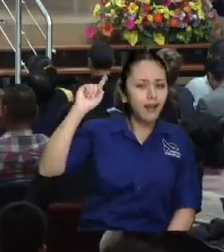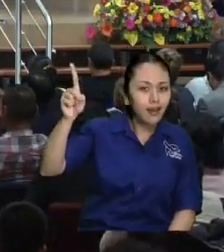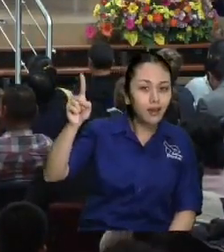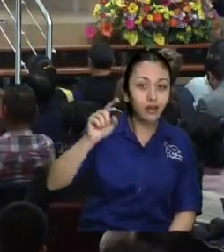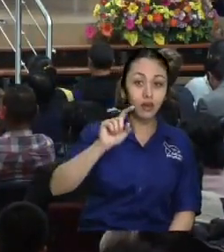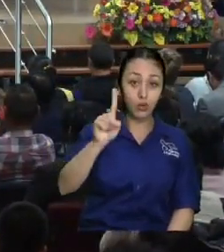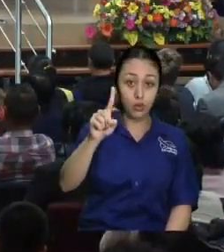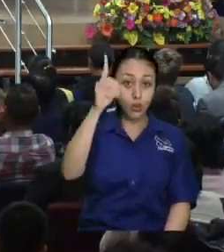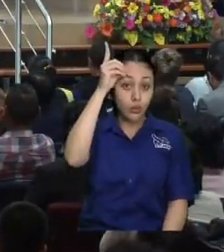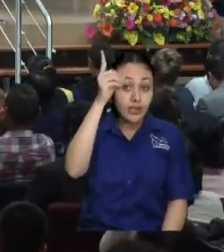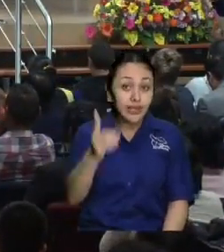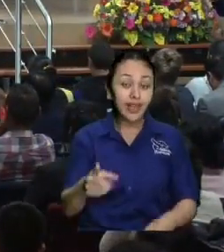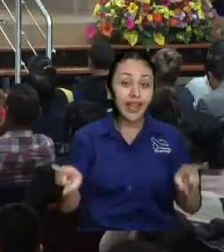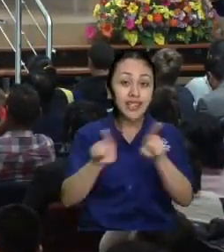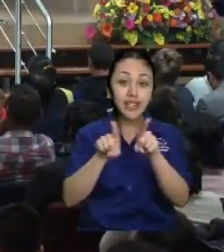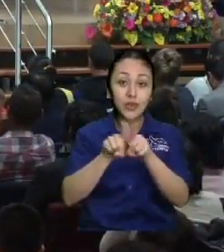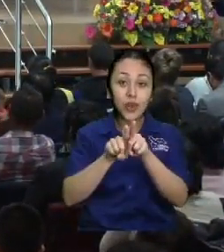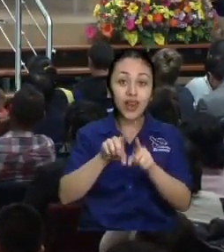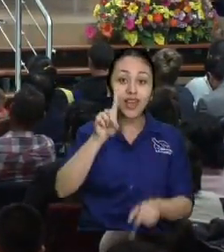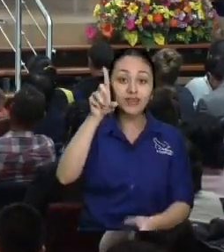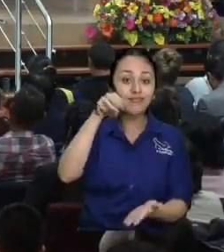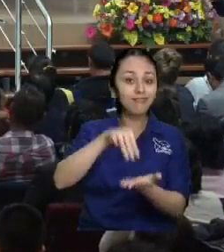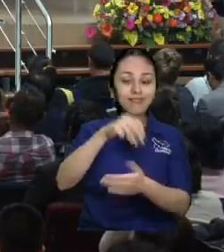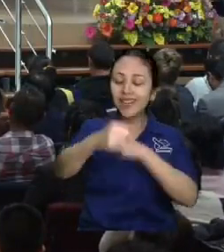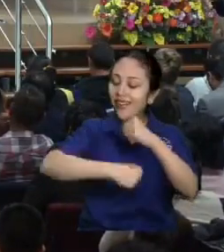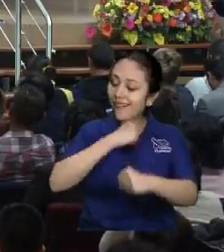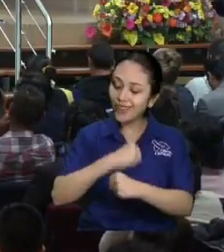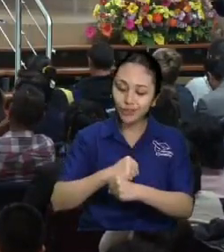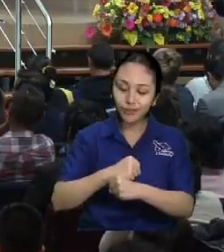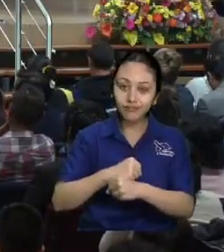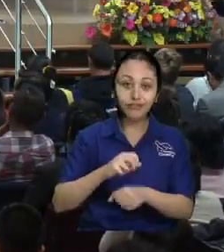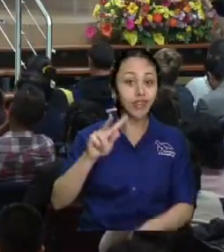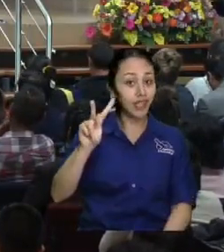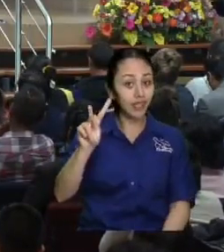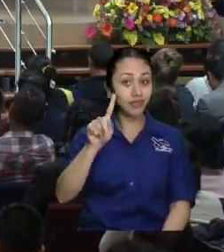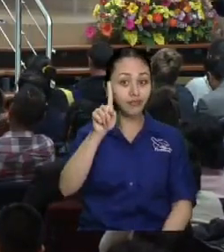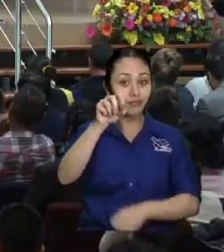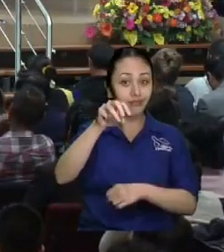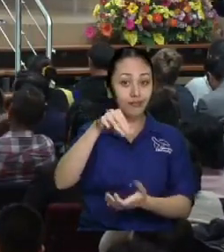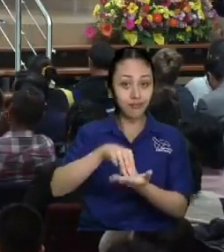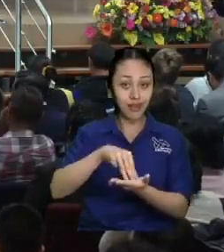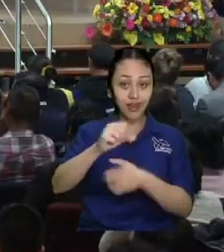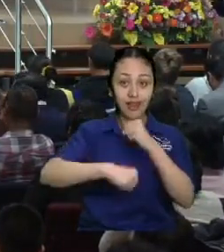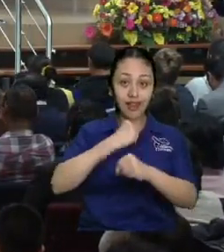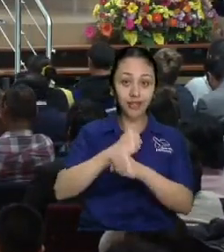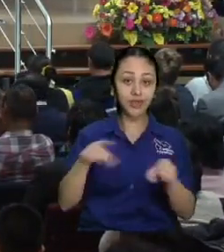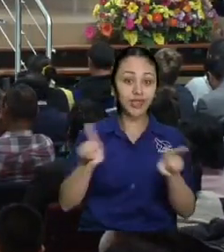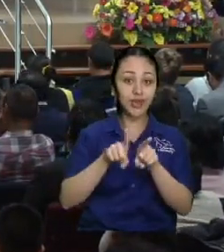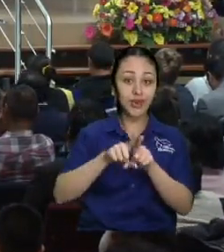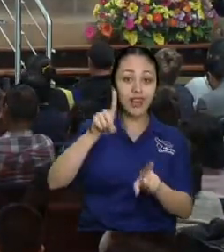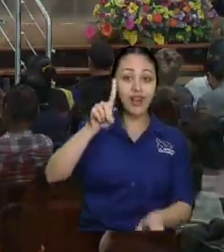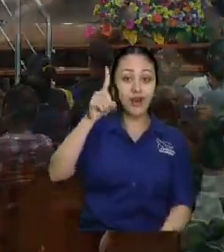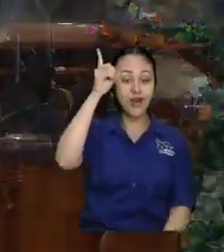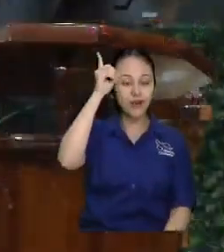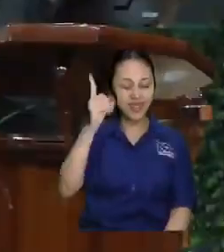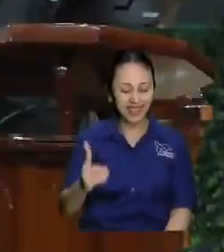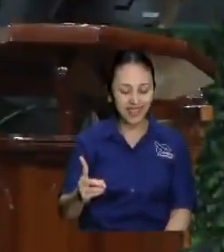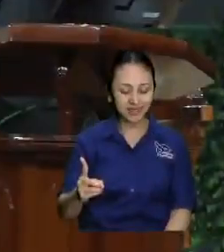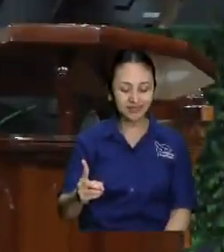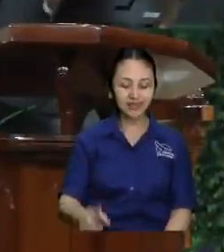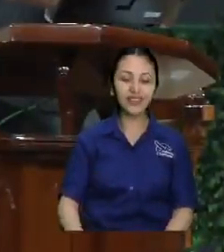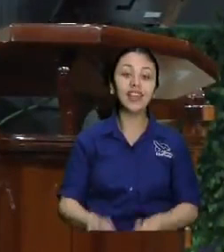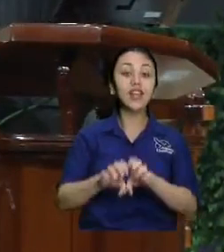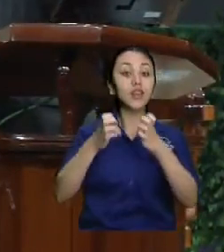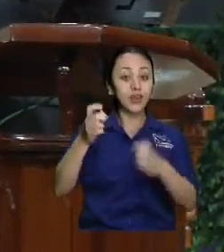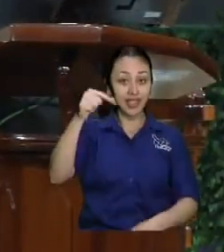día es como 1,000 años, y 1,000 años es como un día. Entonces, este tiempo,